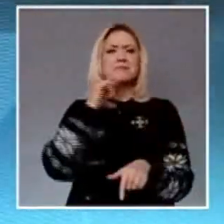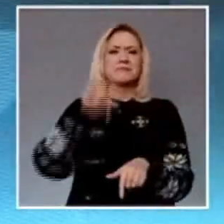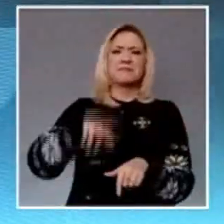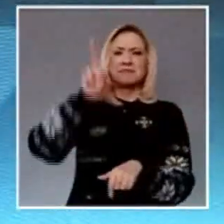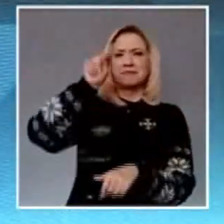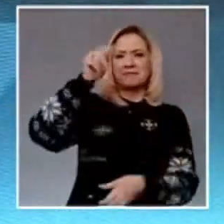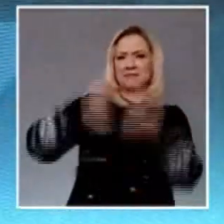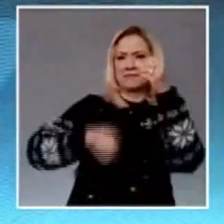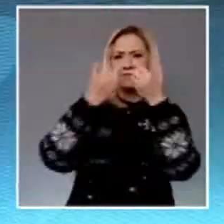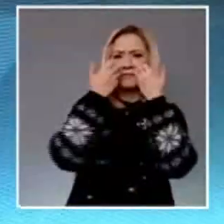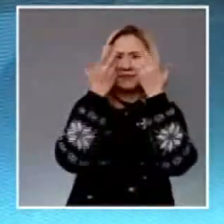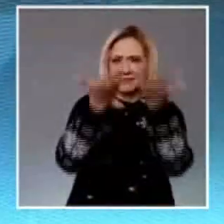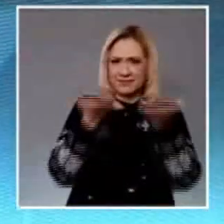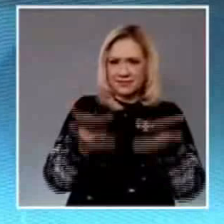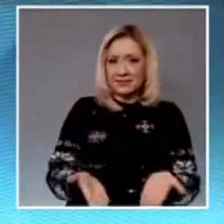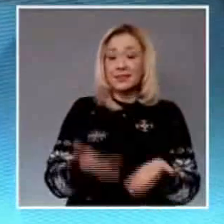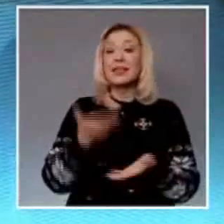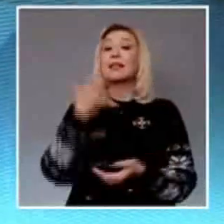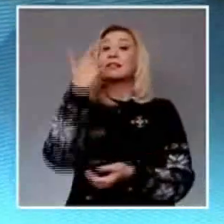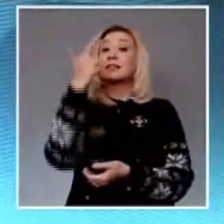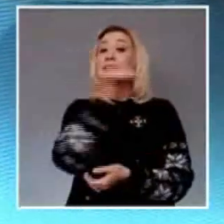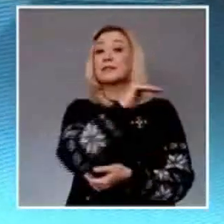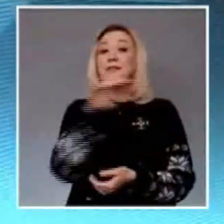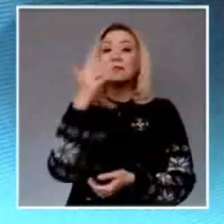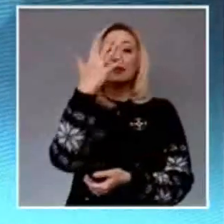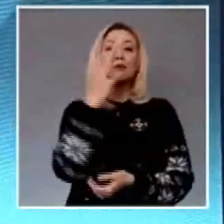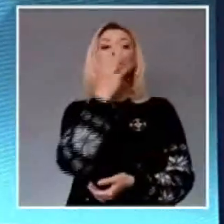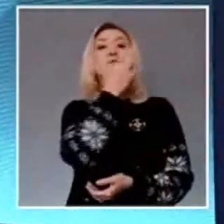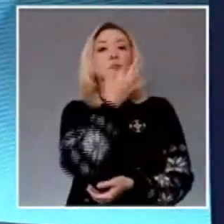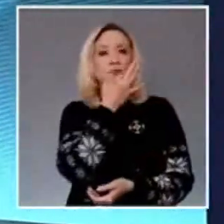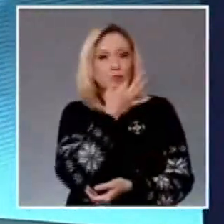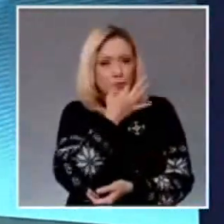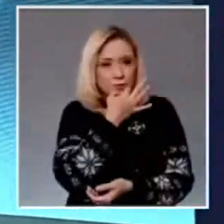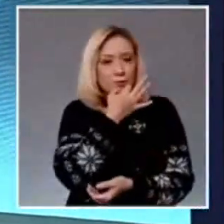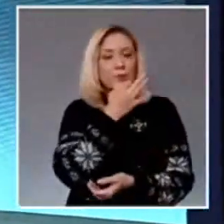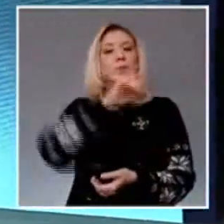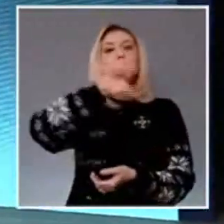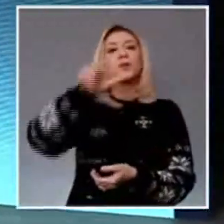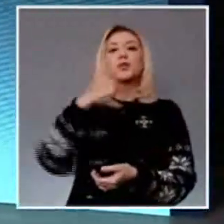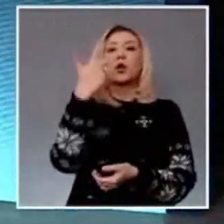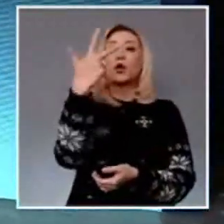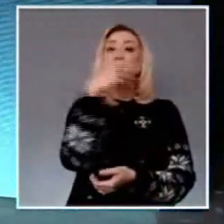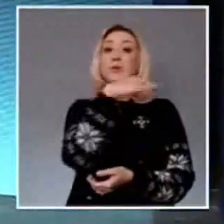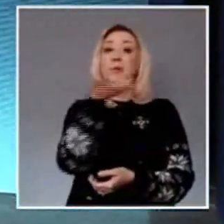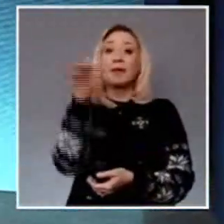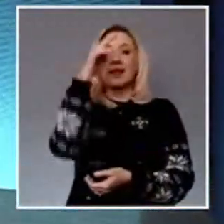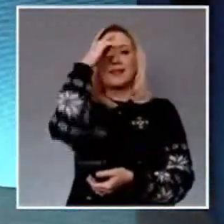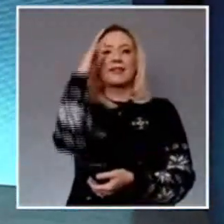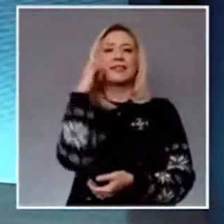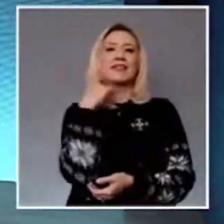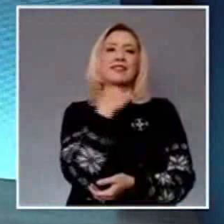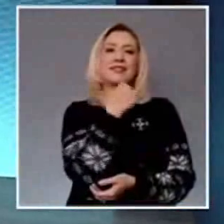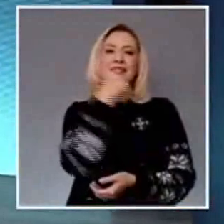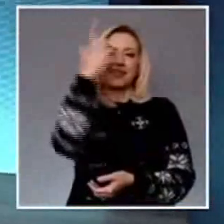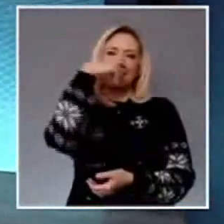Federación. Siga a las 19:30 horas nuestro avance informativo y a las 20:30 el noticiario nocturno.